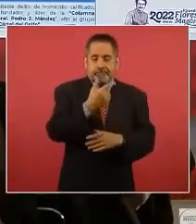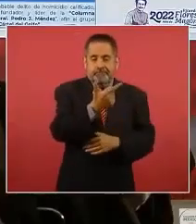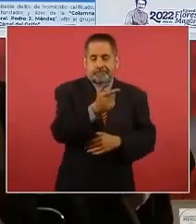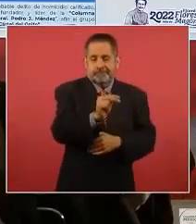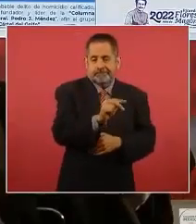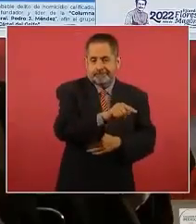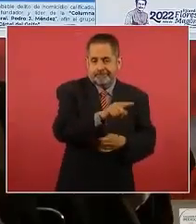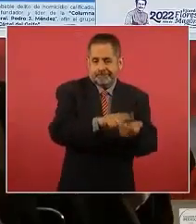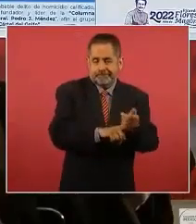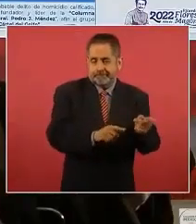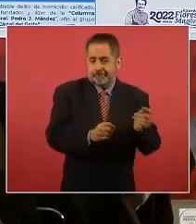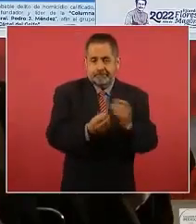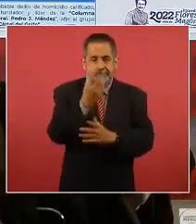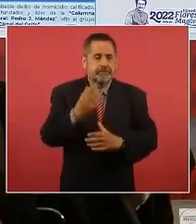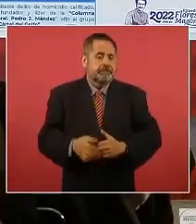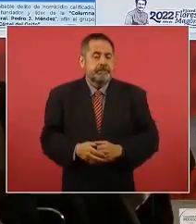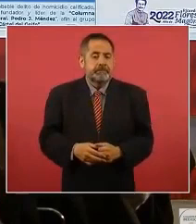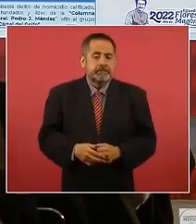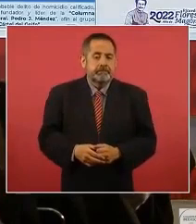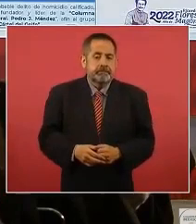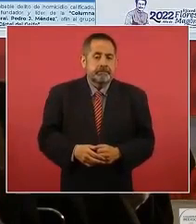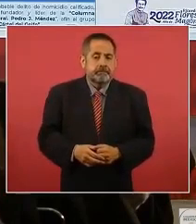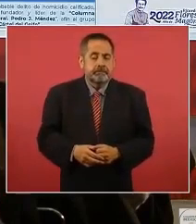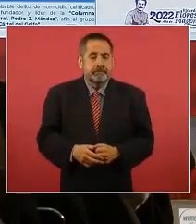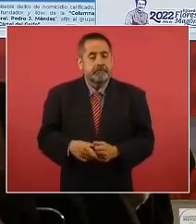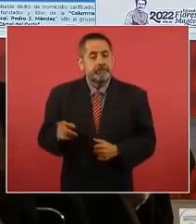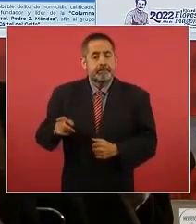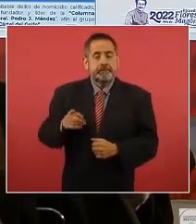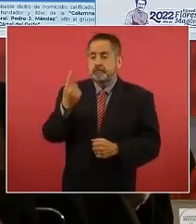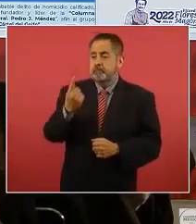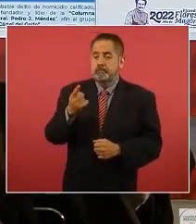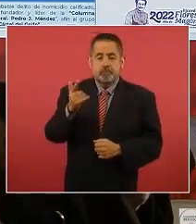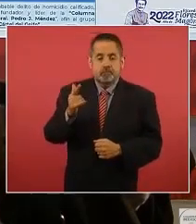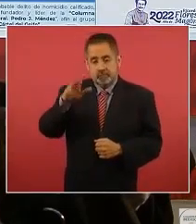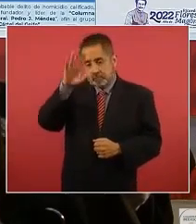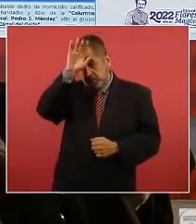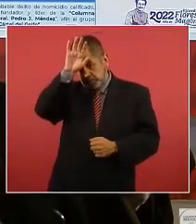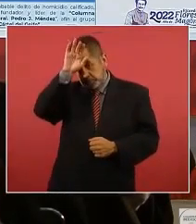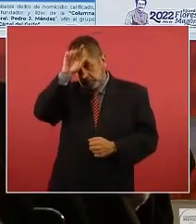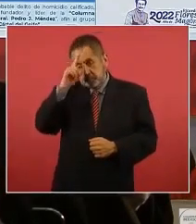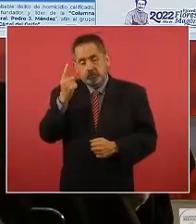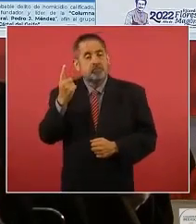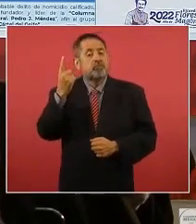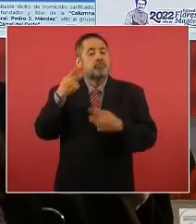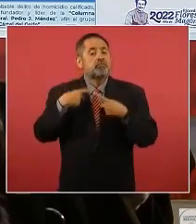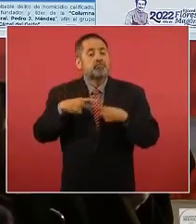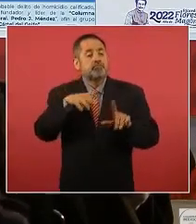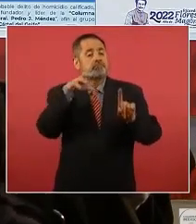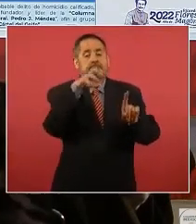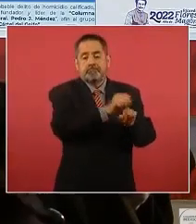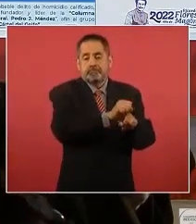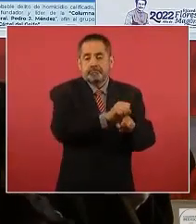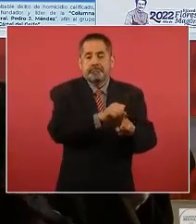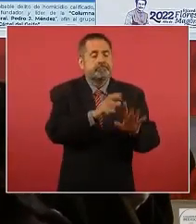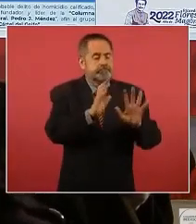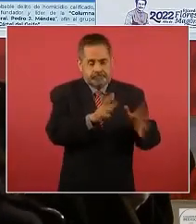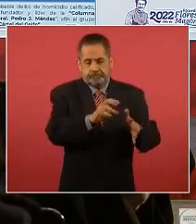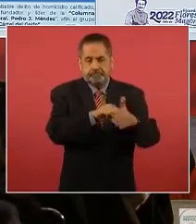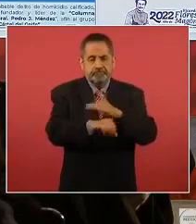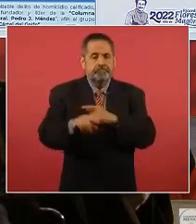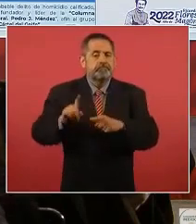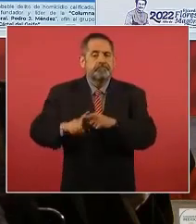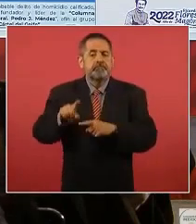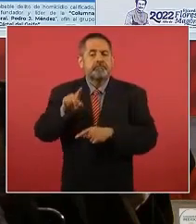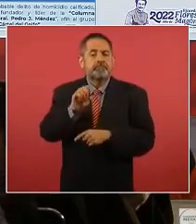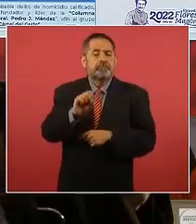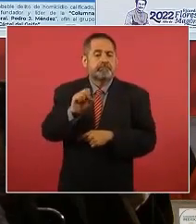el día primero de julio en monterrey una una persona esto fue detenido por la secretaría de seguridad y